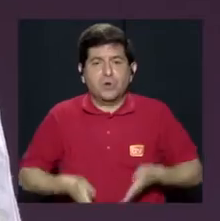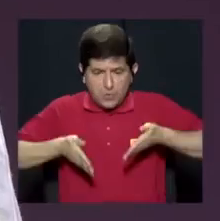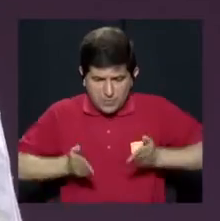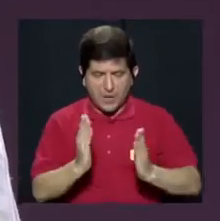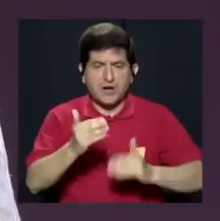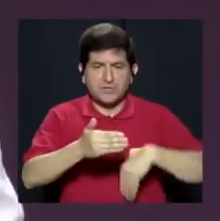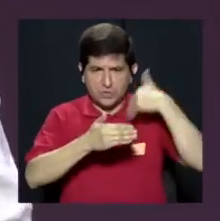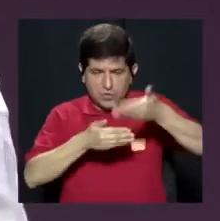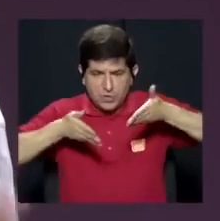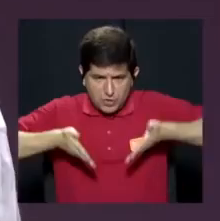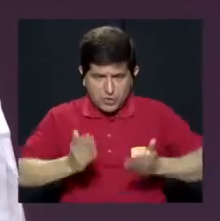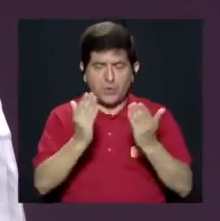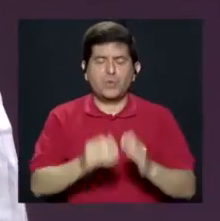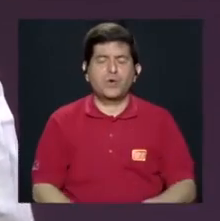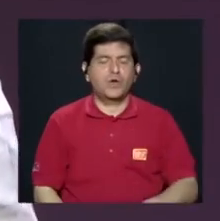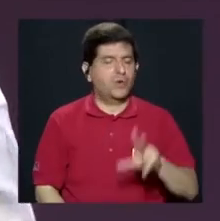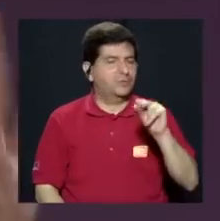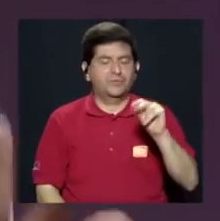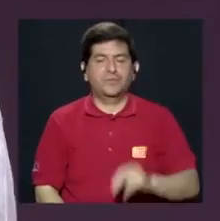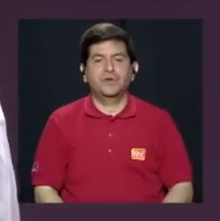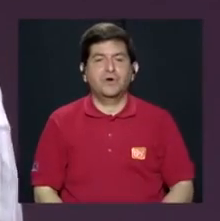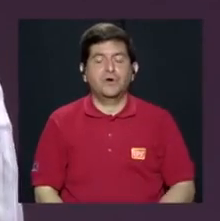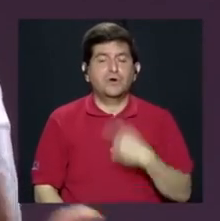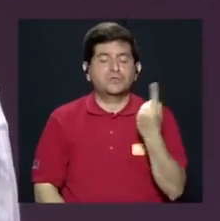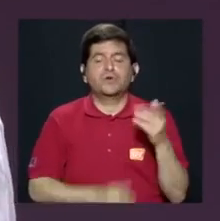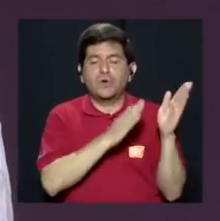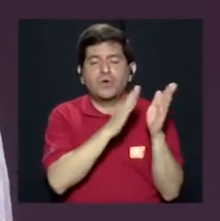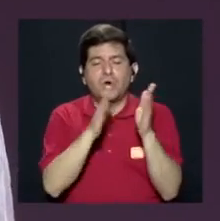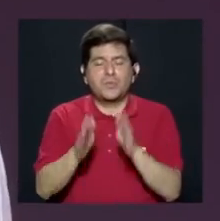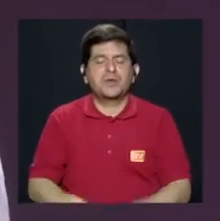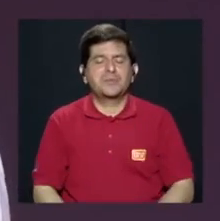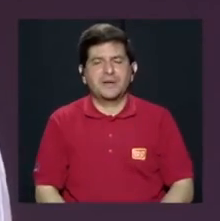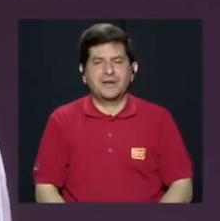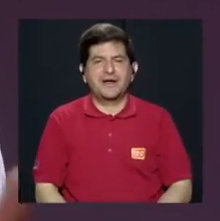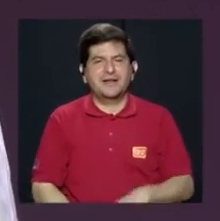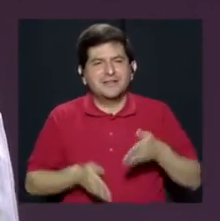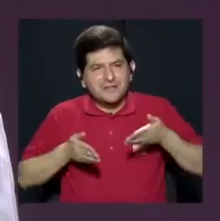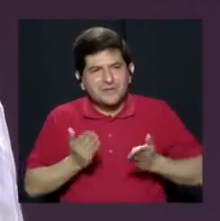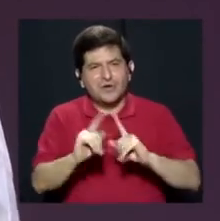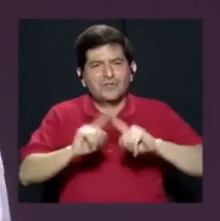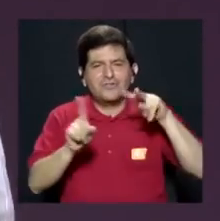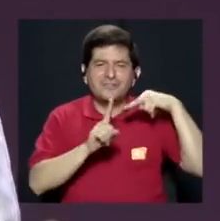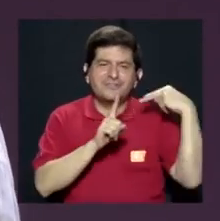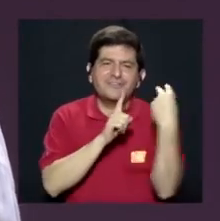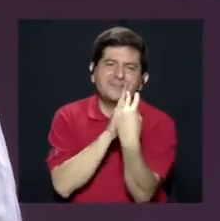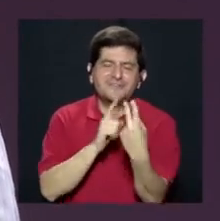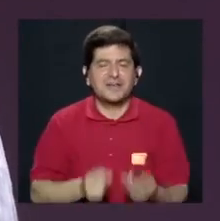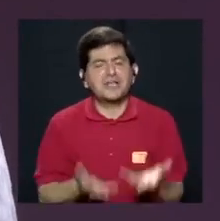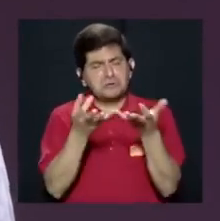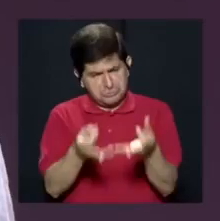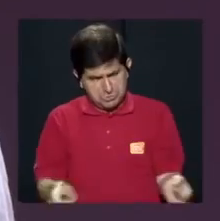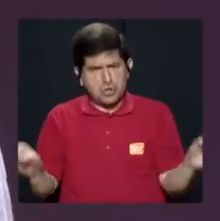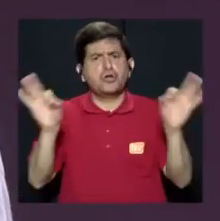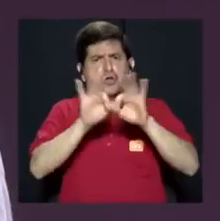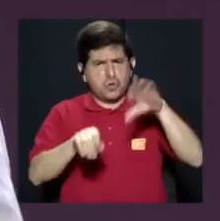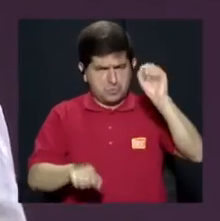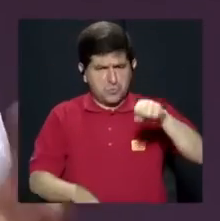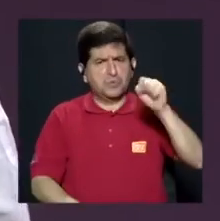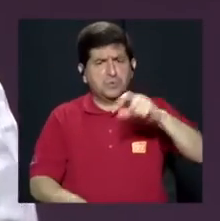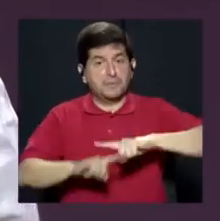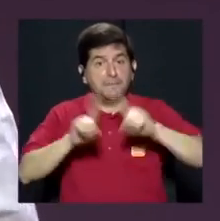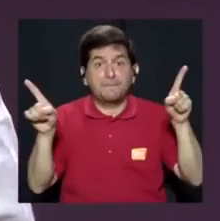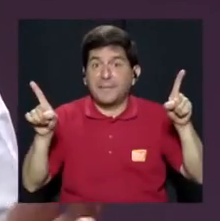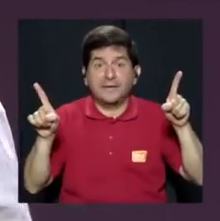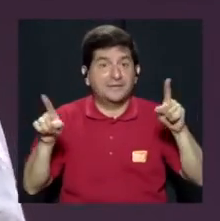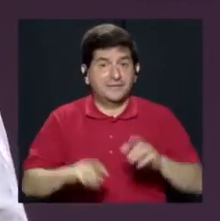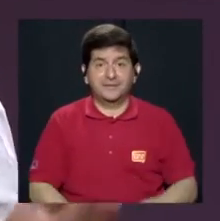la perspectiva de derechos. Está dando educación de preparación al parto desde otro enfoque, que es muy importante, no lo negamos, pero